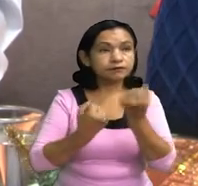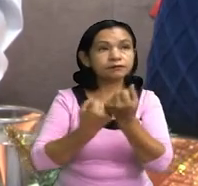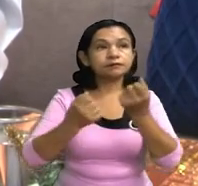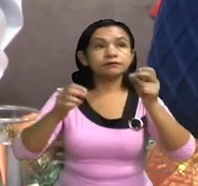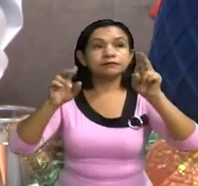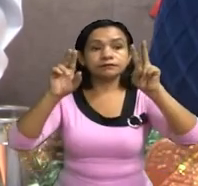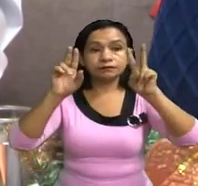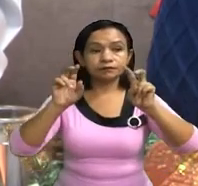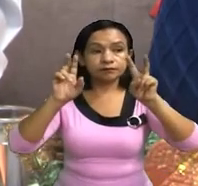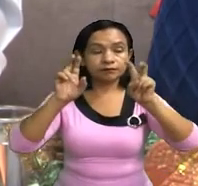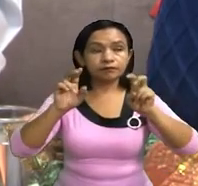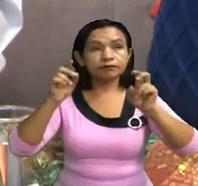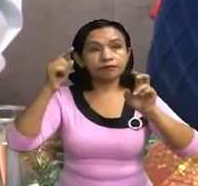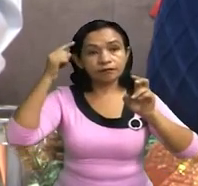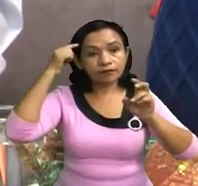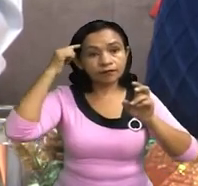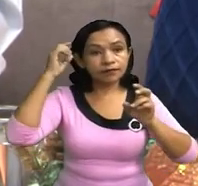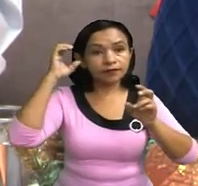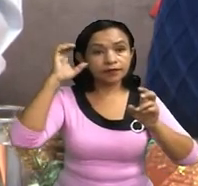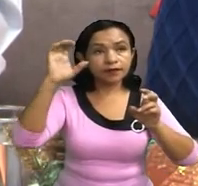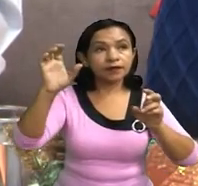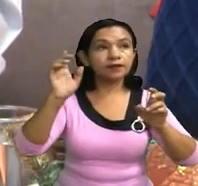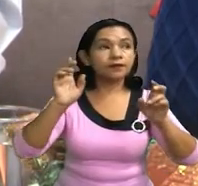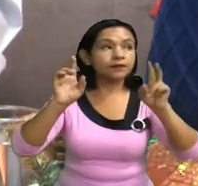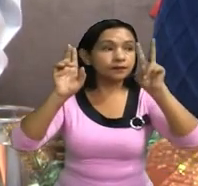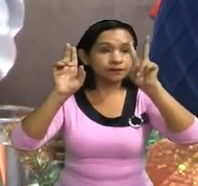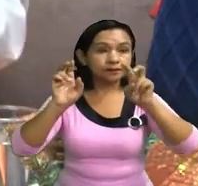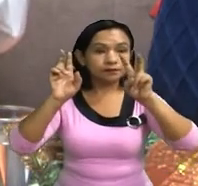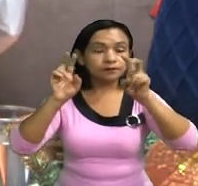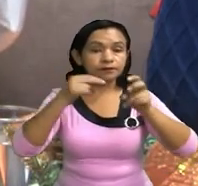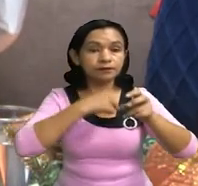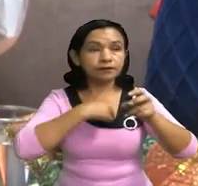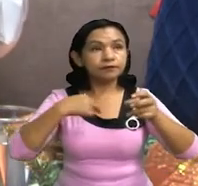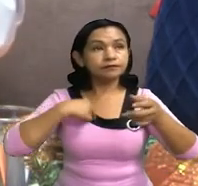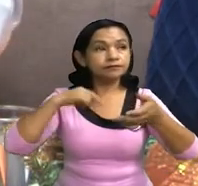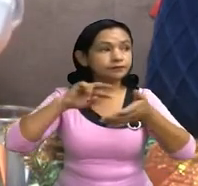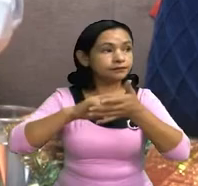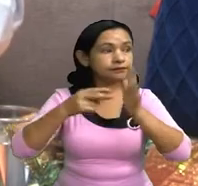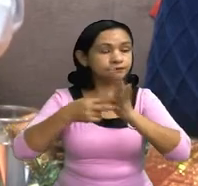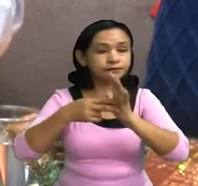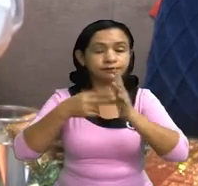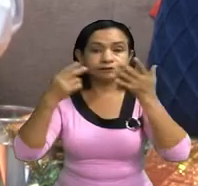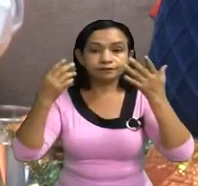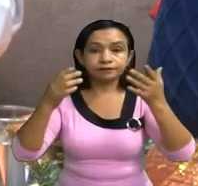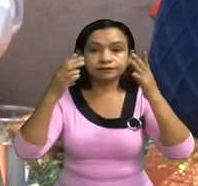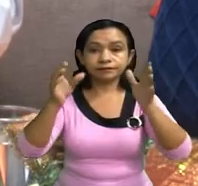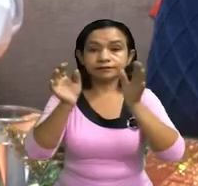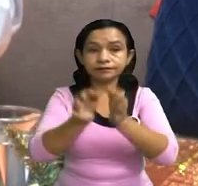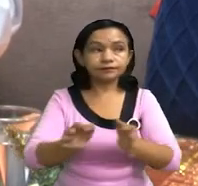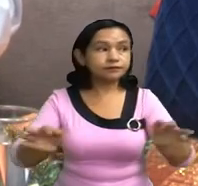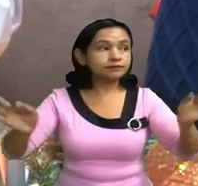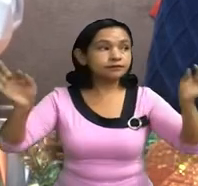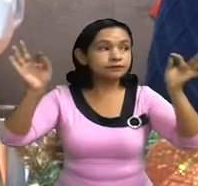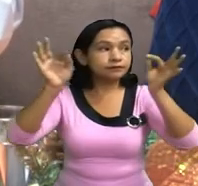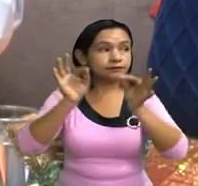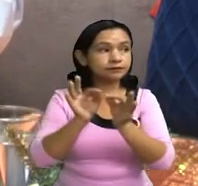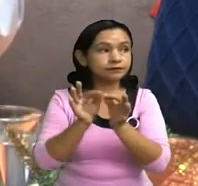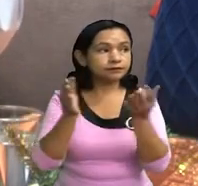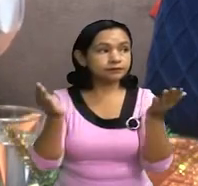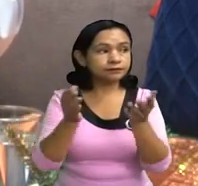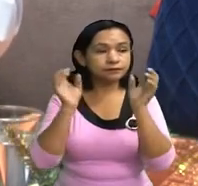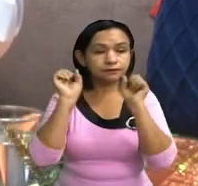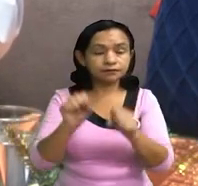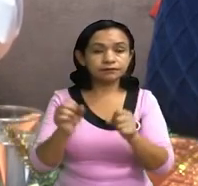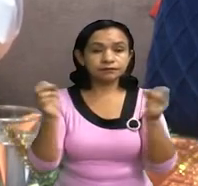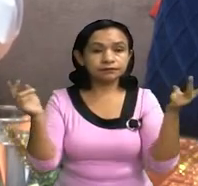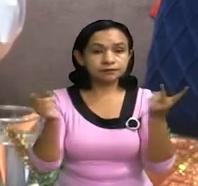contenido, porque creemos que este contenido es una herramienta fundamental para que vivamos